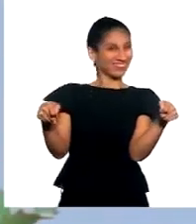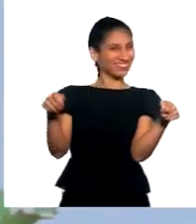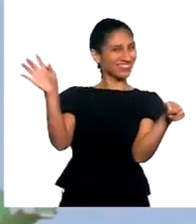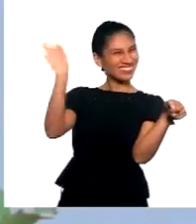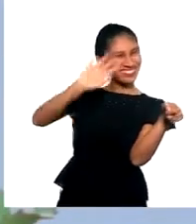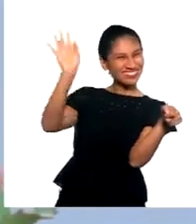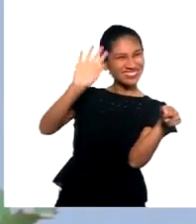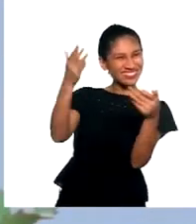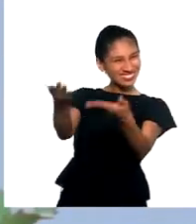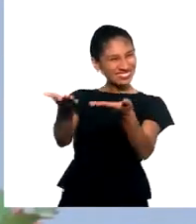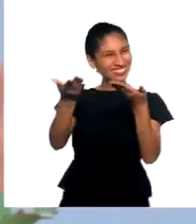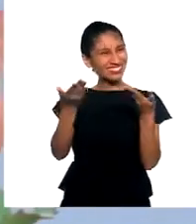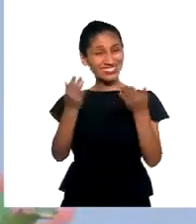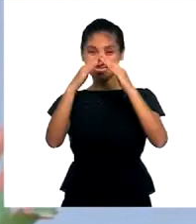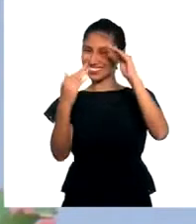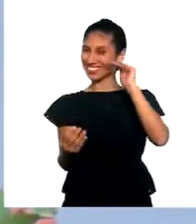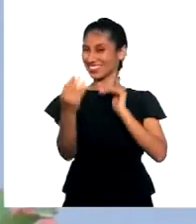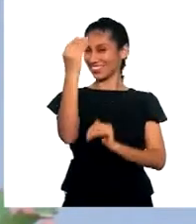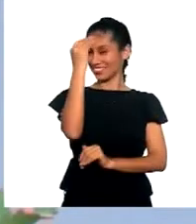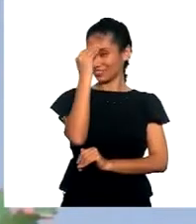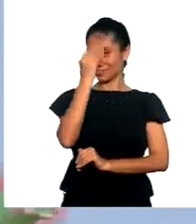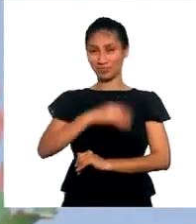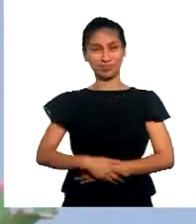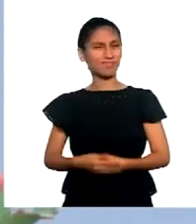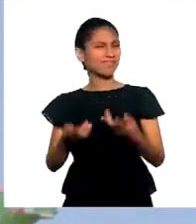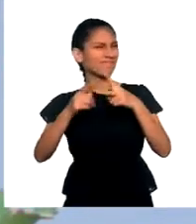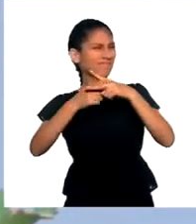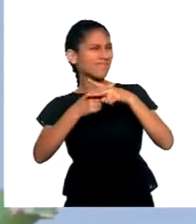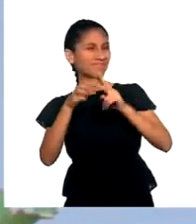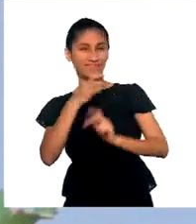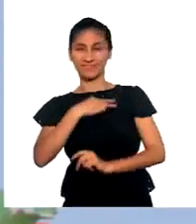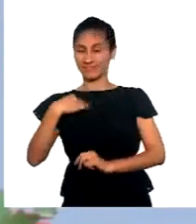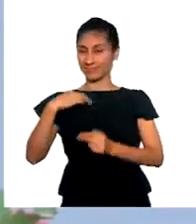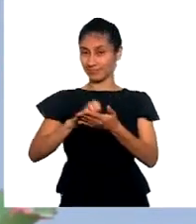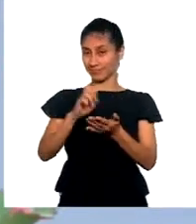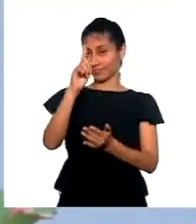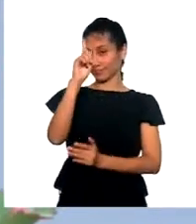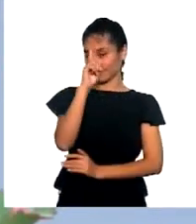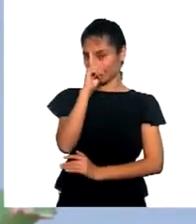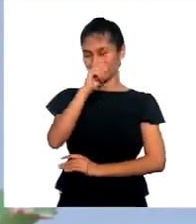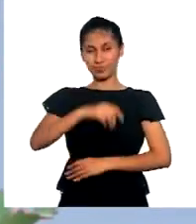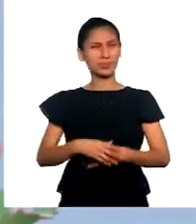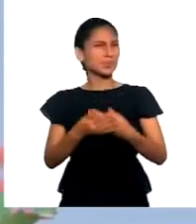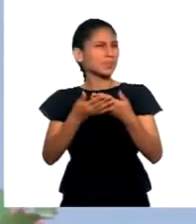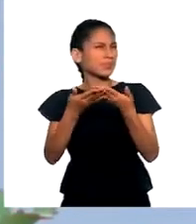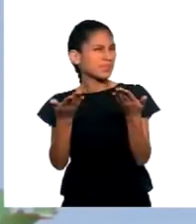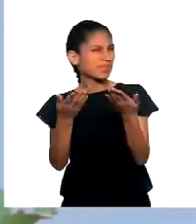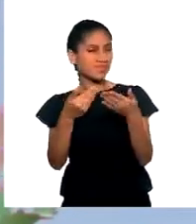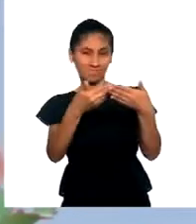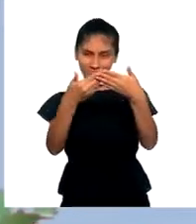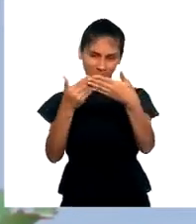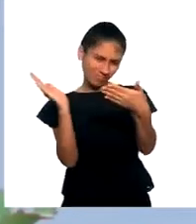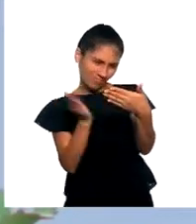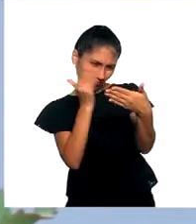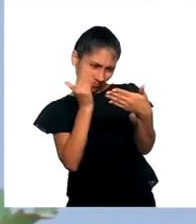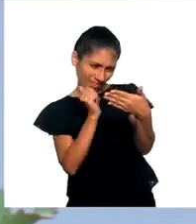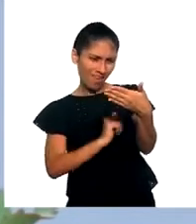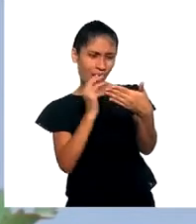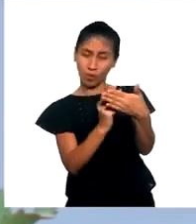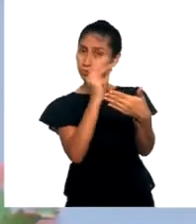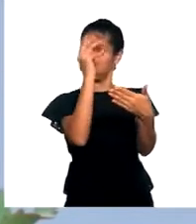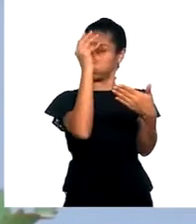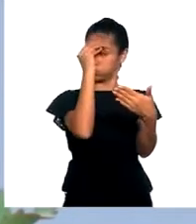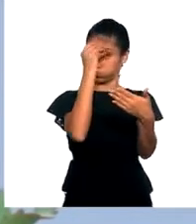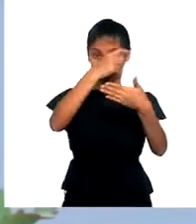bienvenidos y bienvenidos aprendo en casa una iniciativa del ministerio de educación para estudiar y adquirir nuevos conocimientos